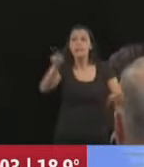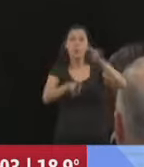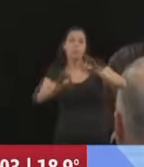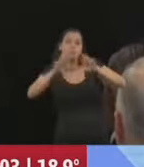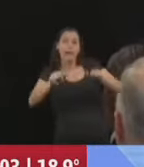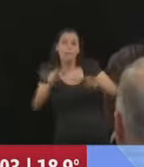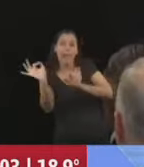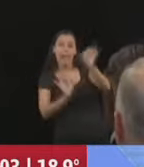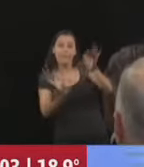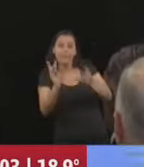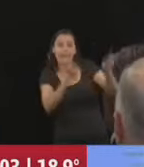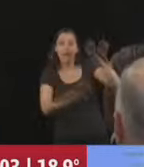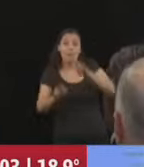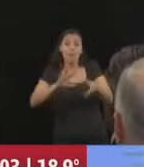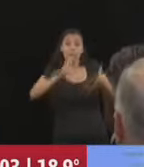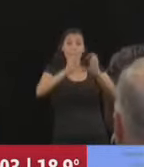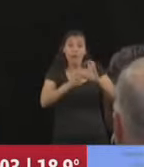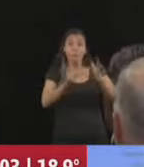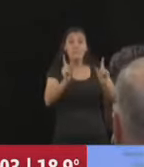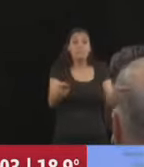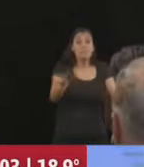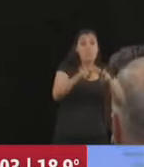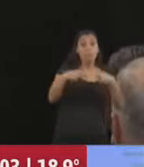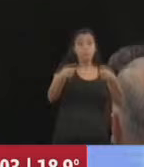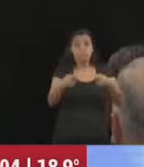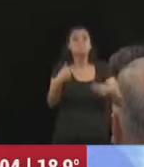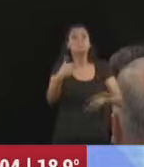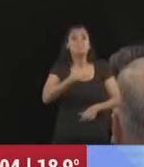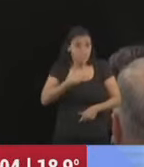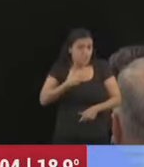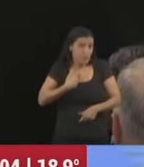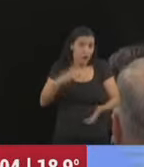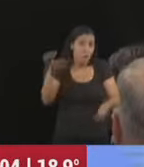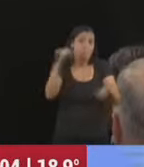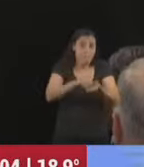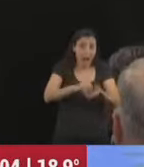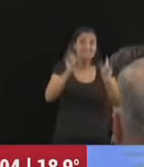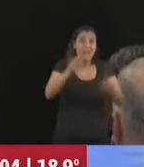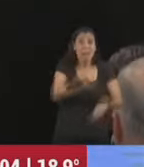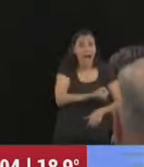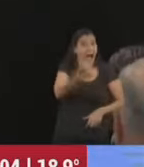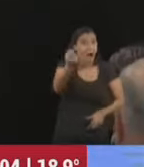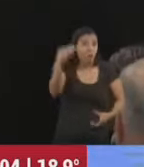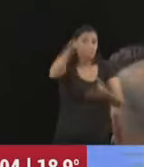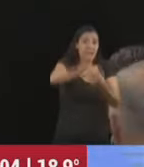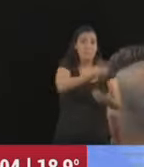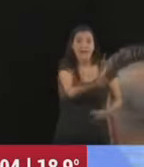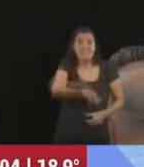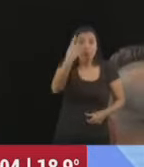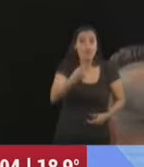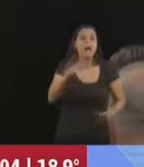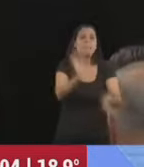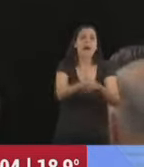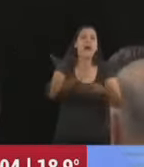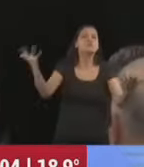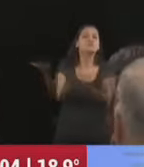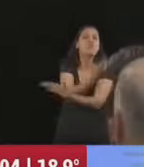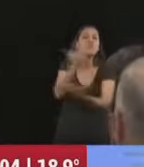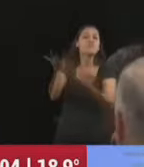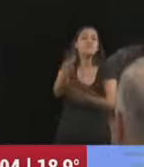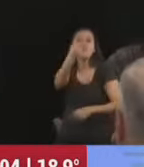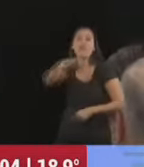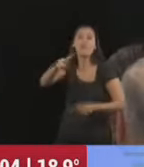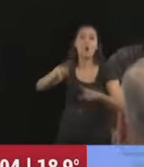son de otros organismos del Estado, por supuesto que los queremos discutir. Con lo cual, digo, las coincidencias en el fondo de un